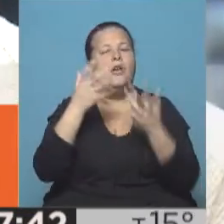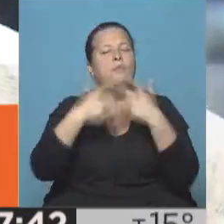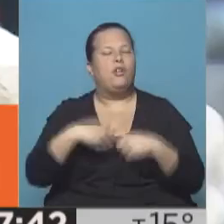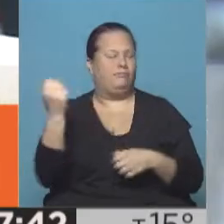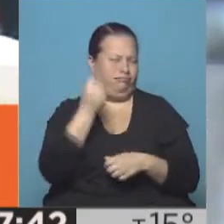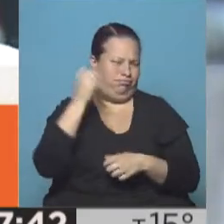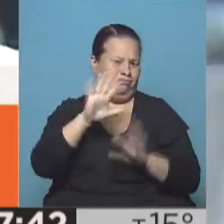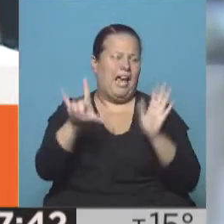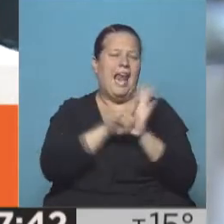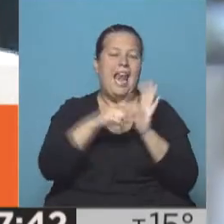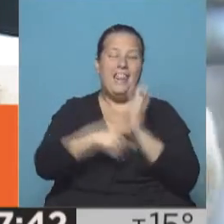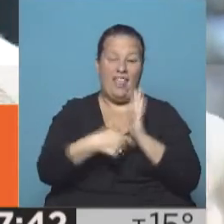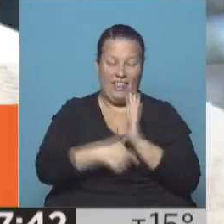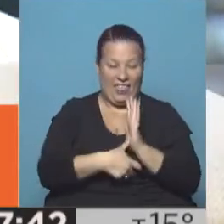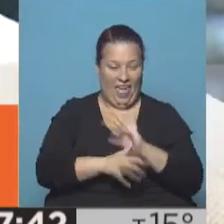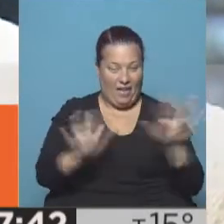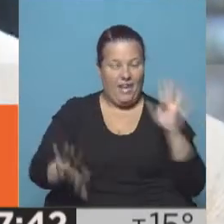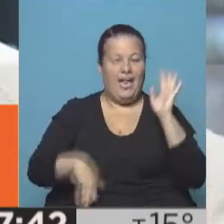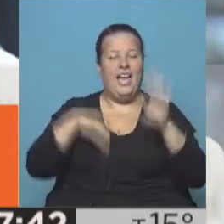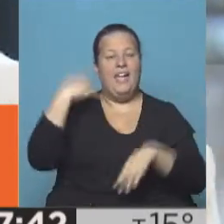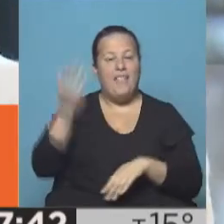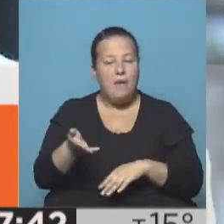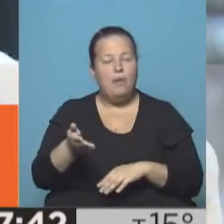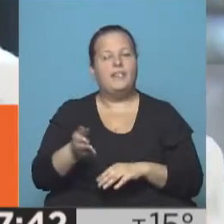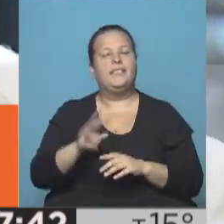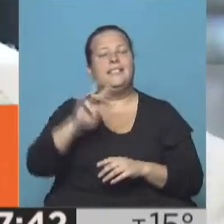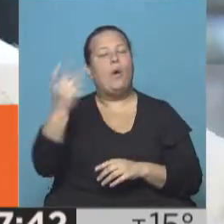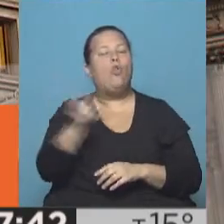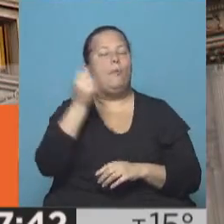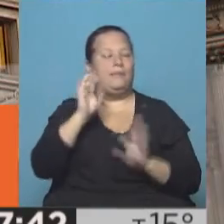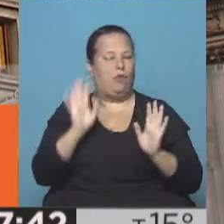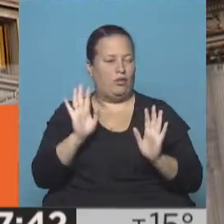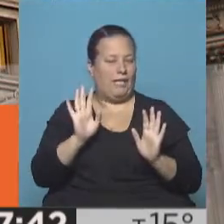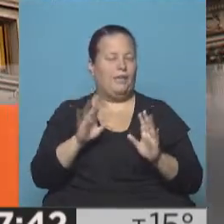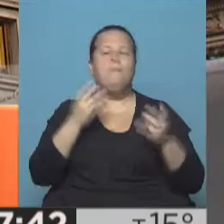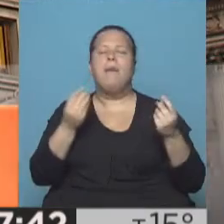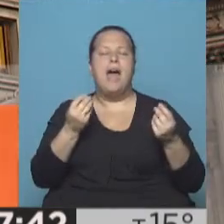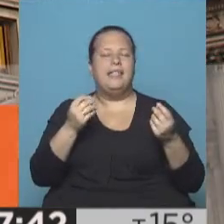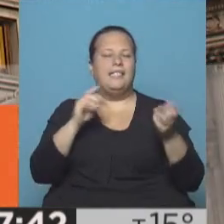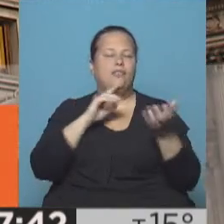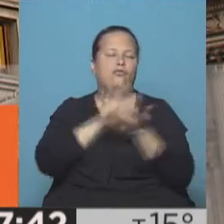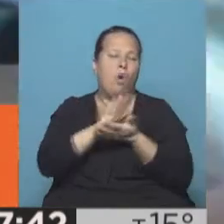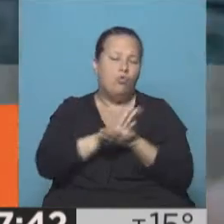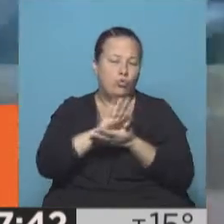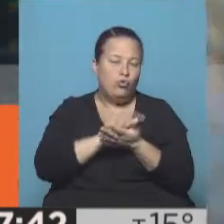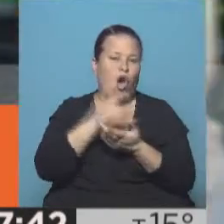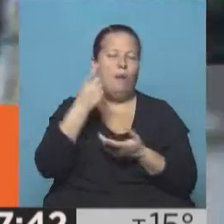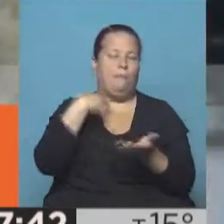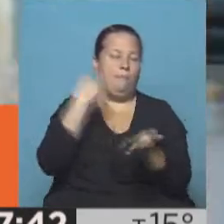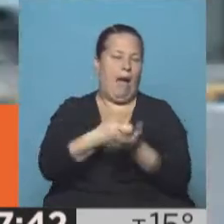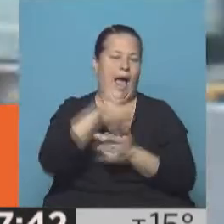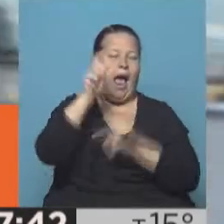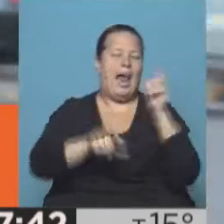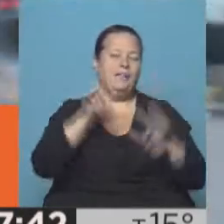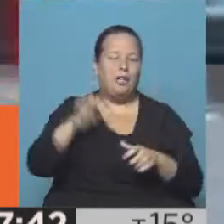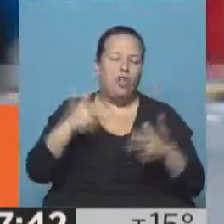vanguardia. Después de la ley de identidad de género, el proyecto es como el segundo más importante. Consiste en una reparación económica a personas